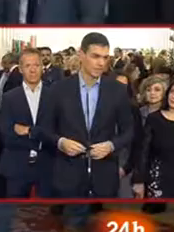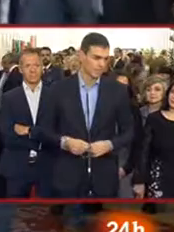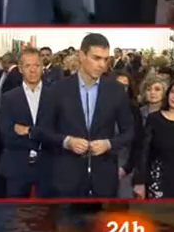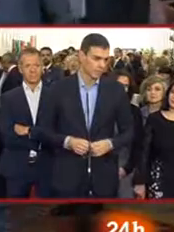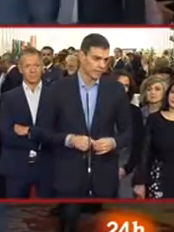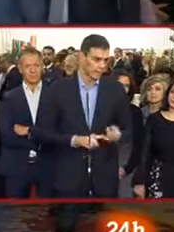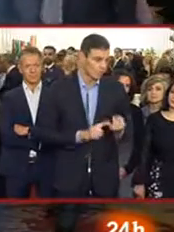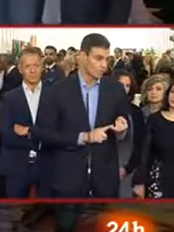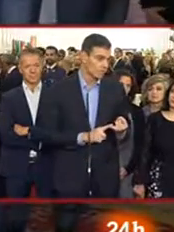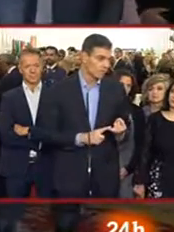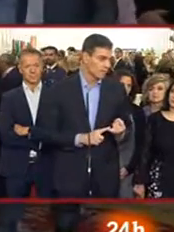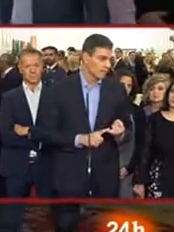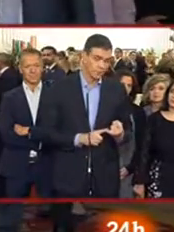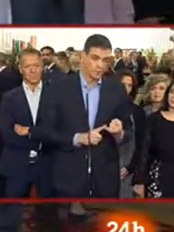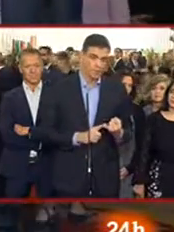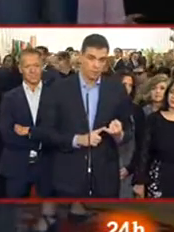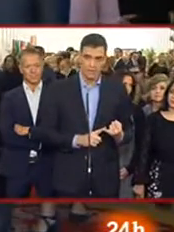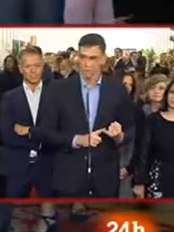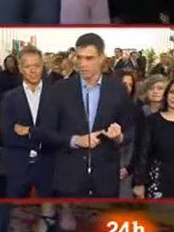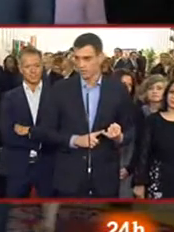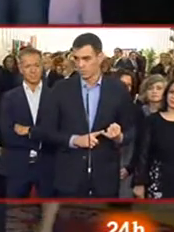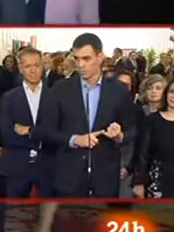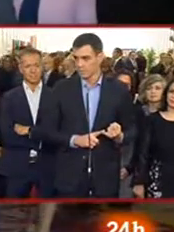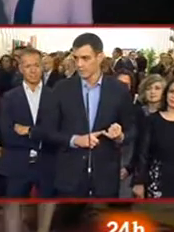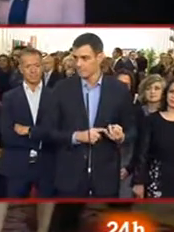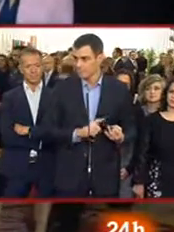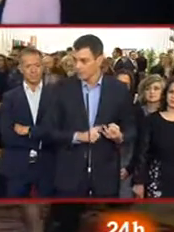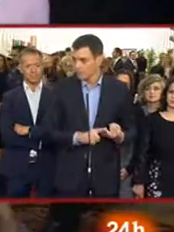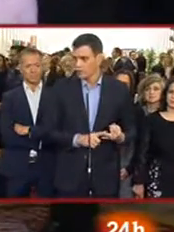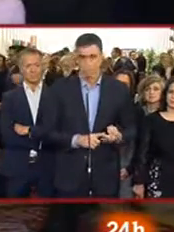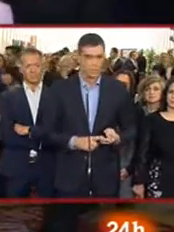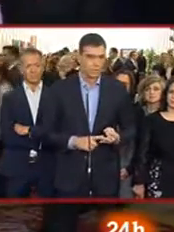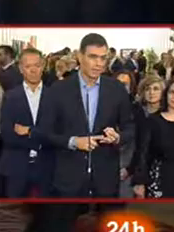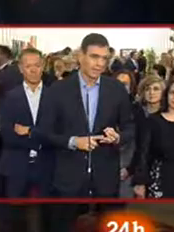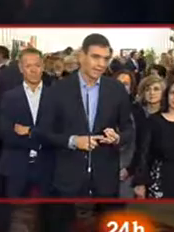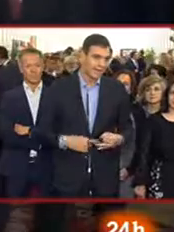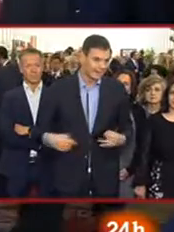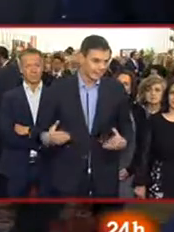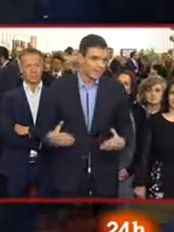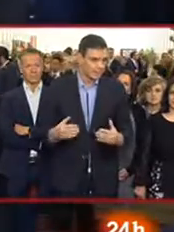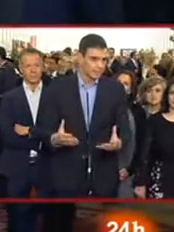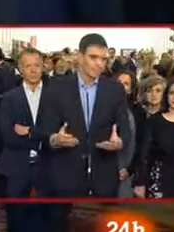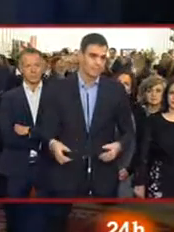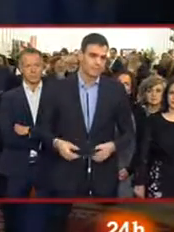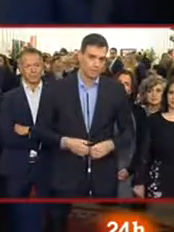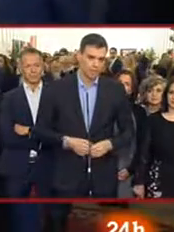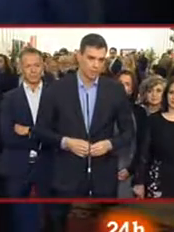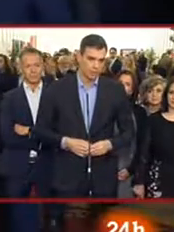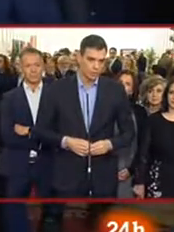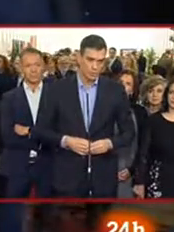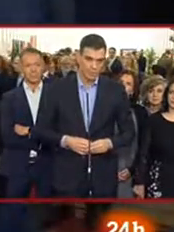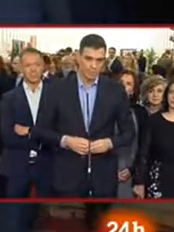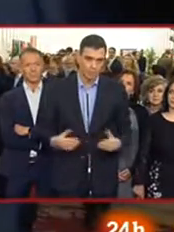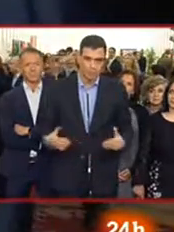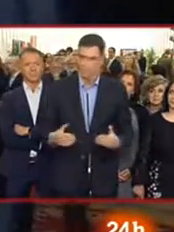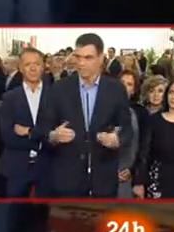de financiación autonómica. 1, la suficiencia económica de todas las comunidades y 2, la garantía, el blindar los